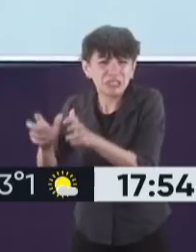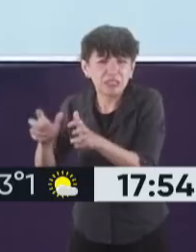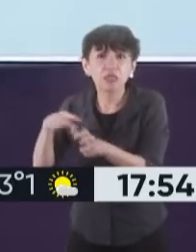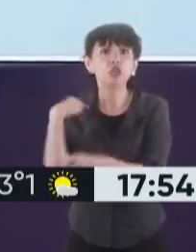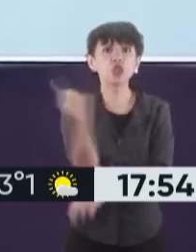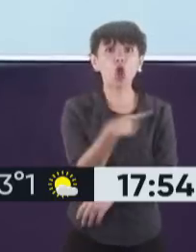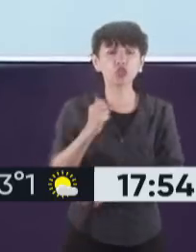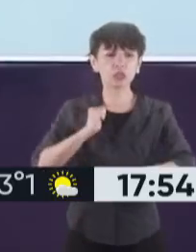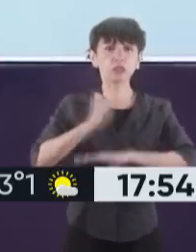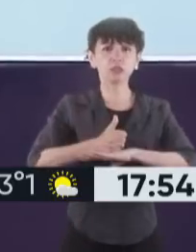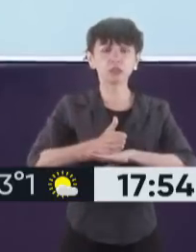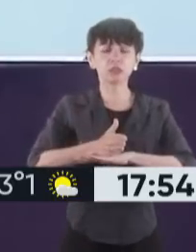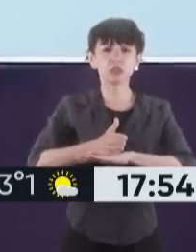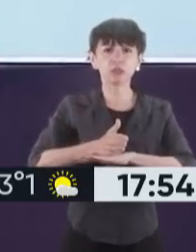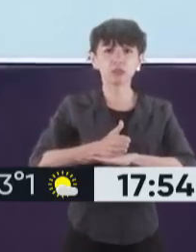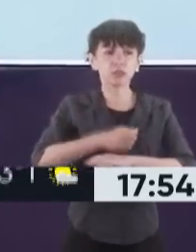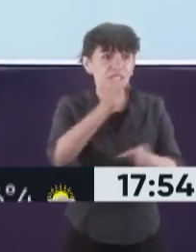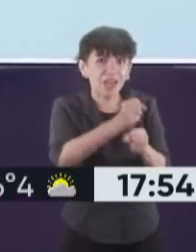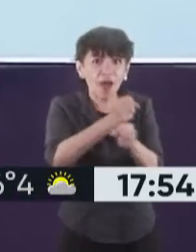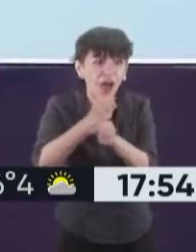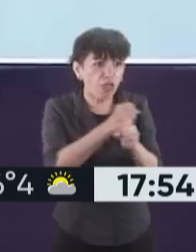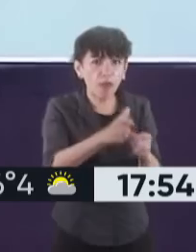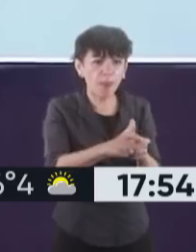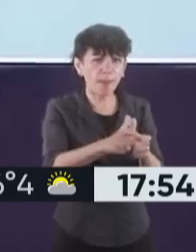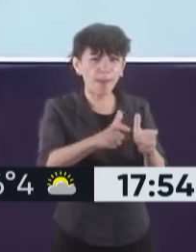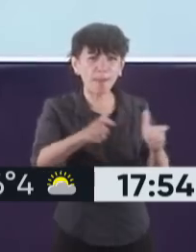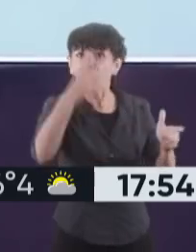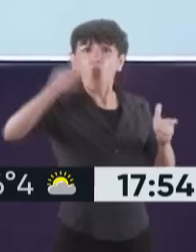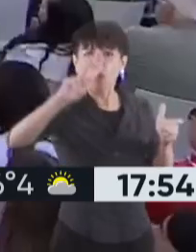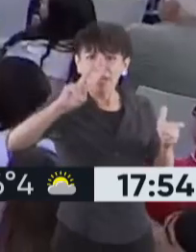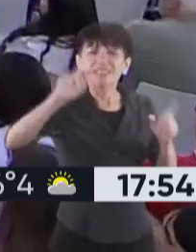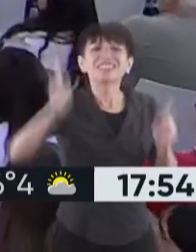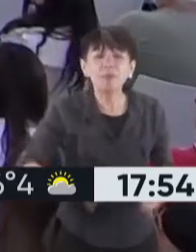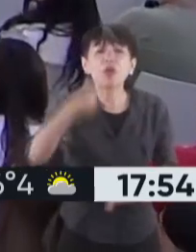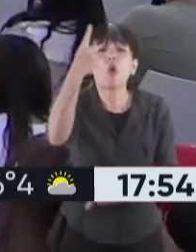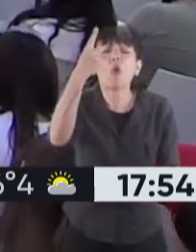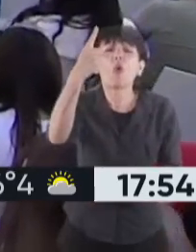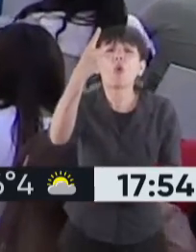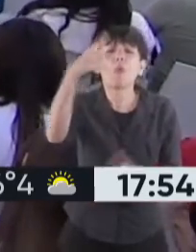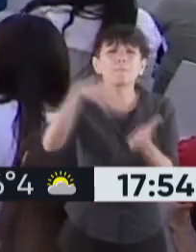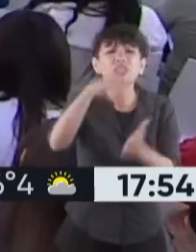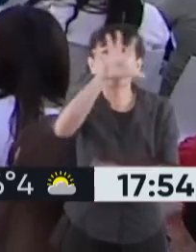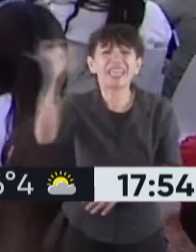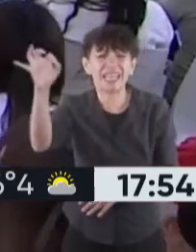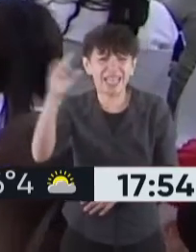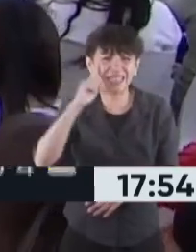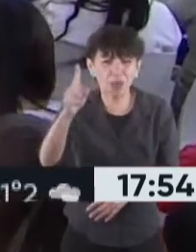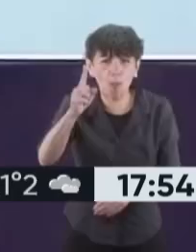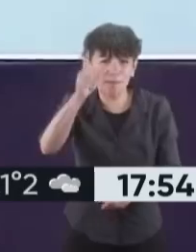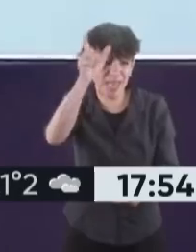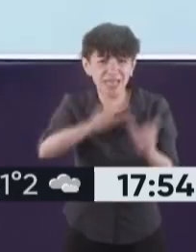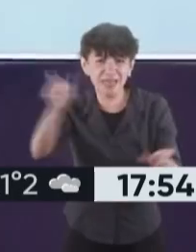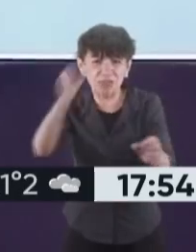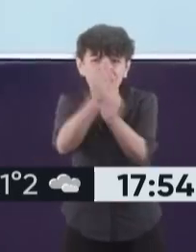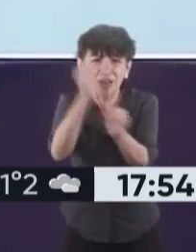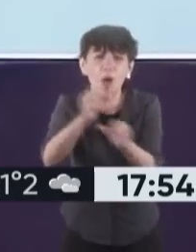Duplicamos la cantidad de trabajadores de la UOCRA, creamos más de 1,5 millones de empleos en la Argentina, más de 1,5